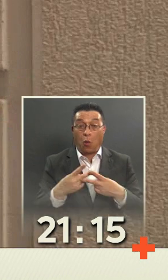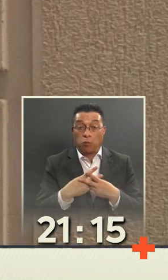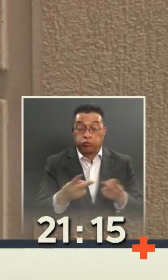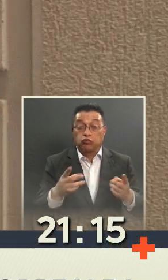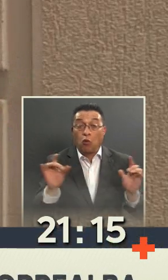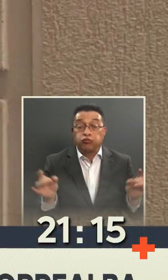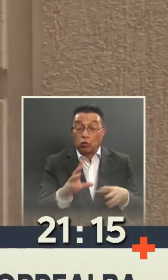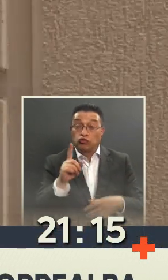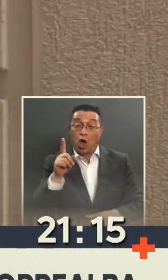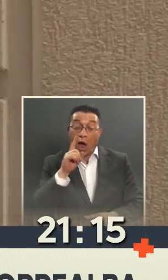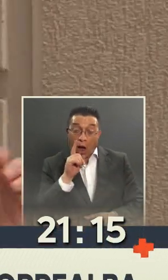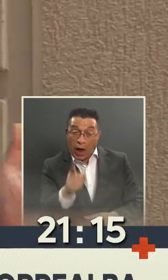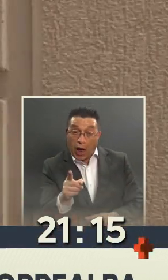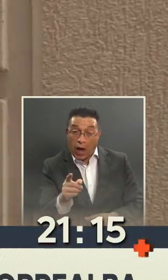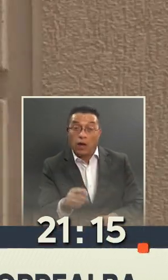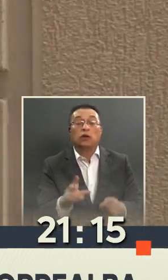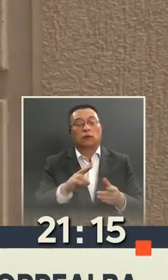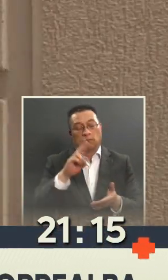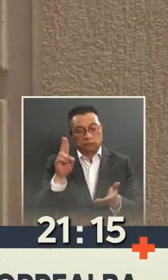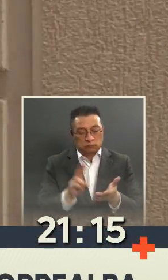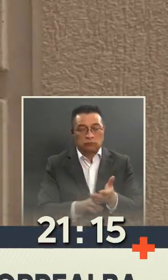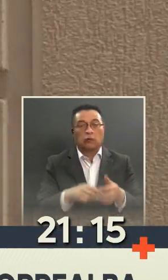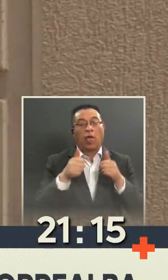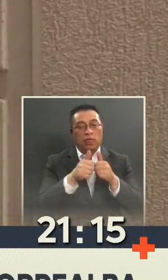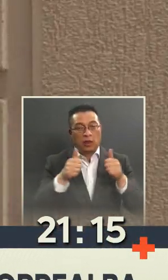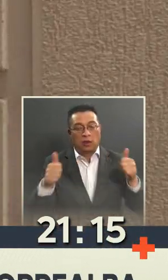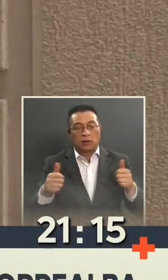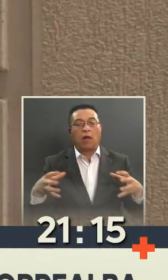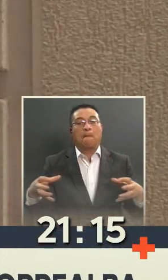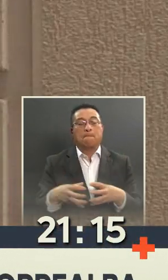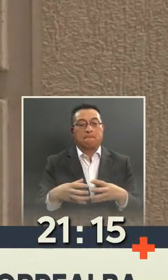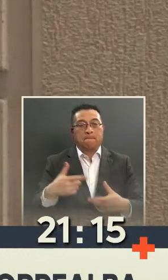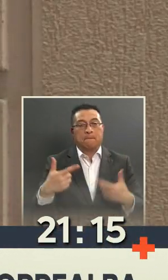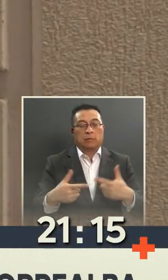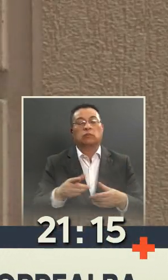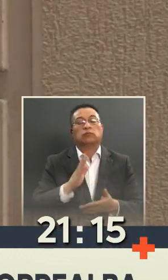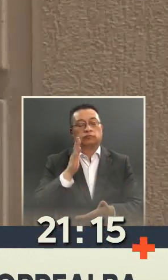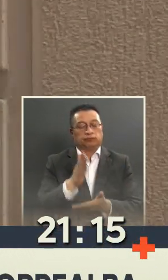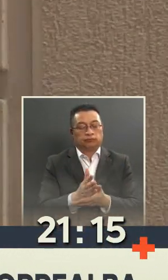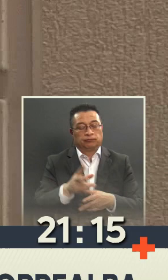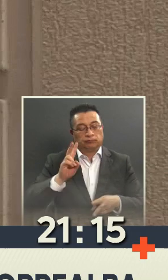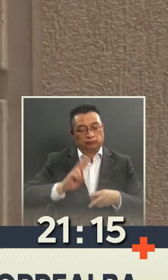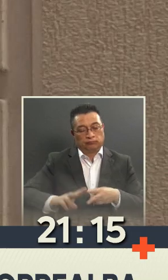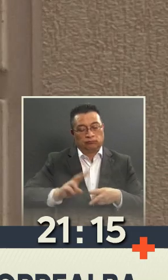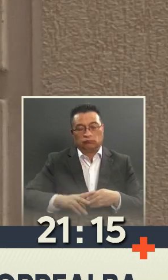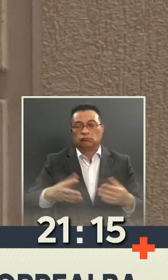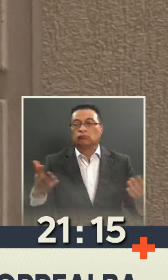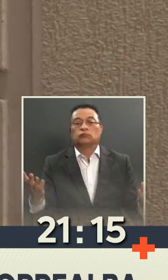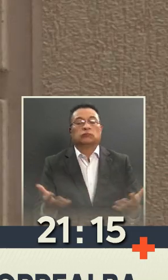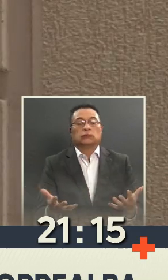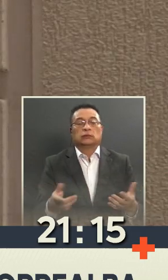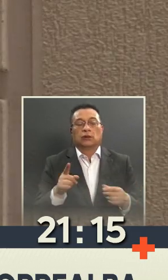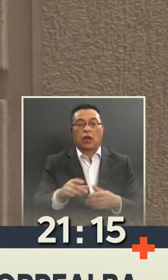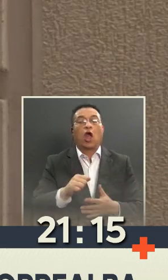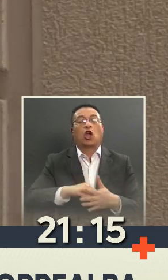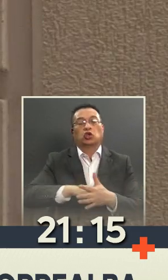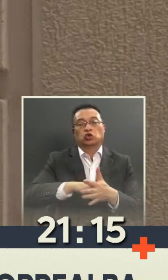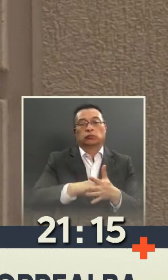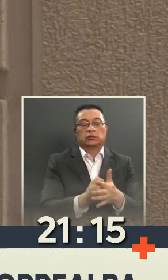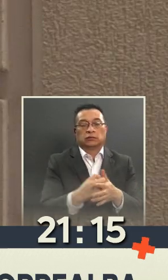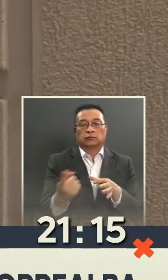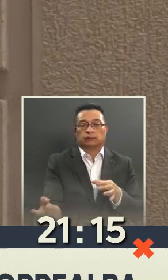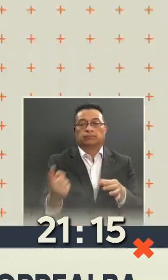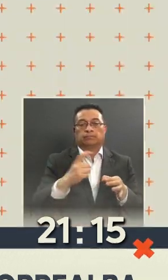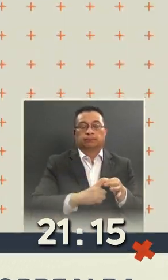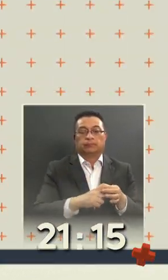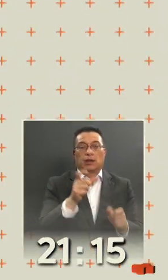verlo, efectivamente la directiva del partido tomará las medidas de rigor respecto de la suspensión de la militancia de las